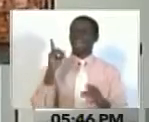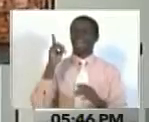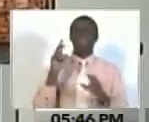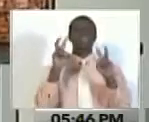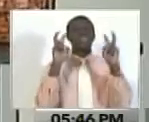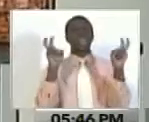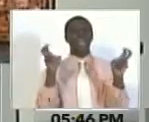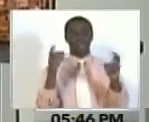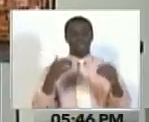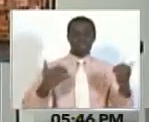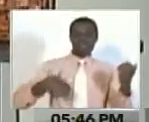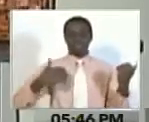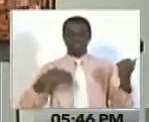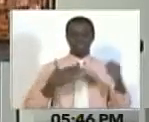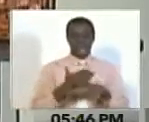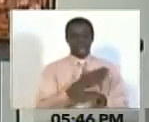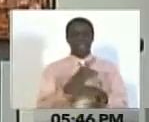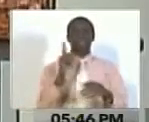¿Cómo?